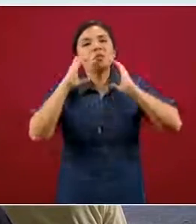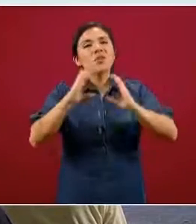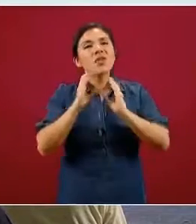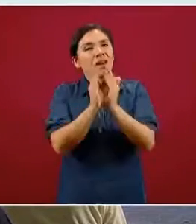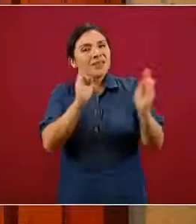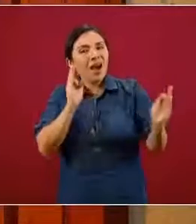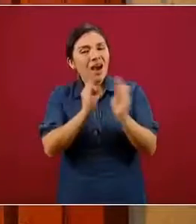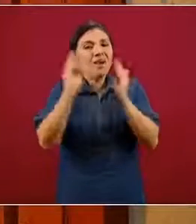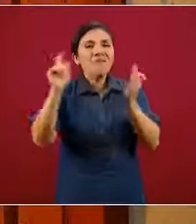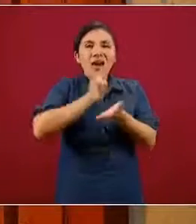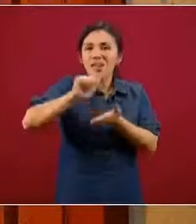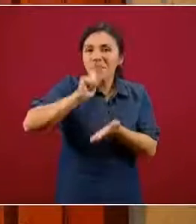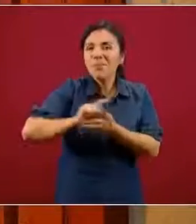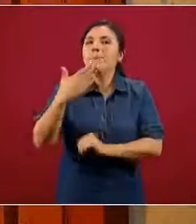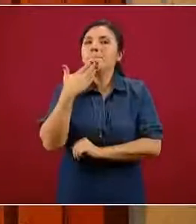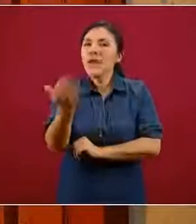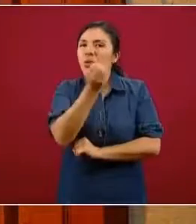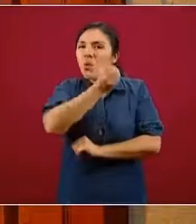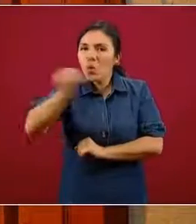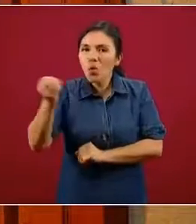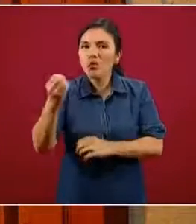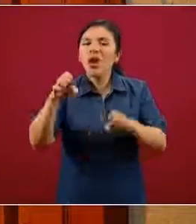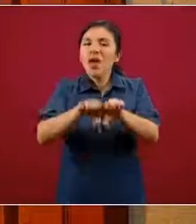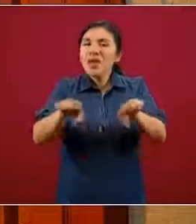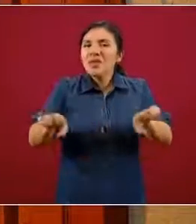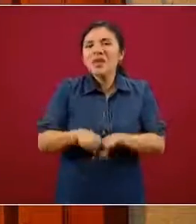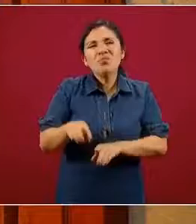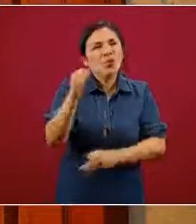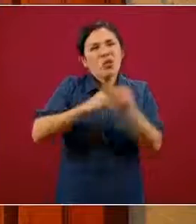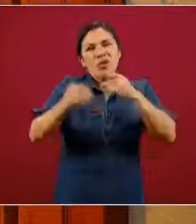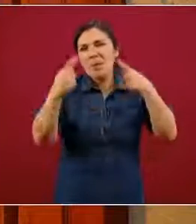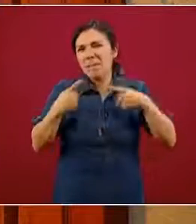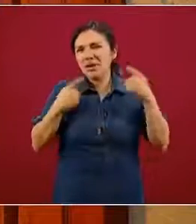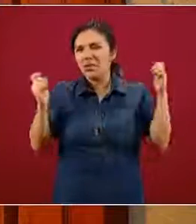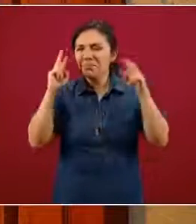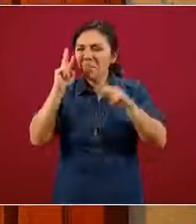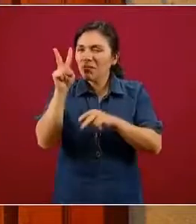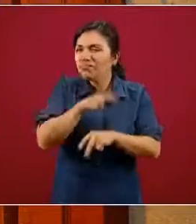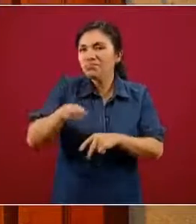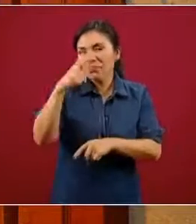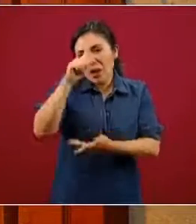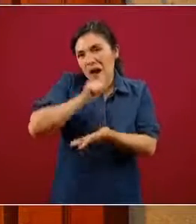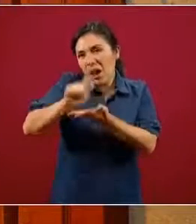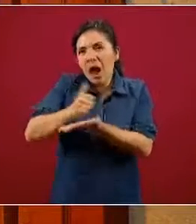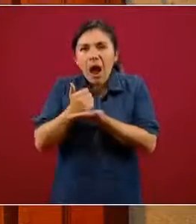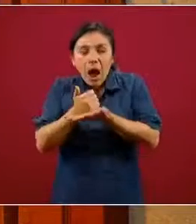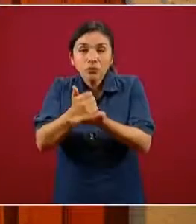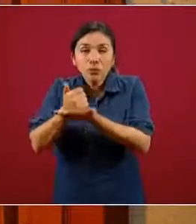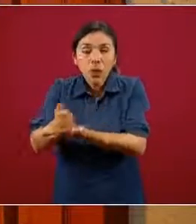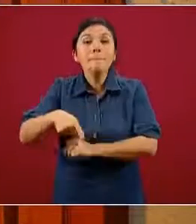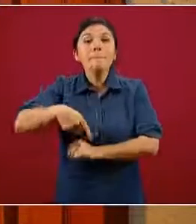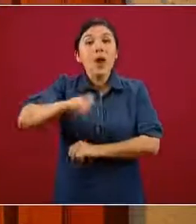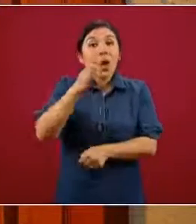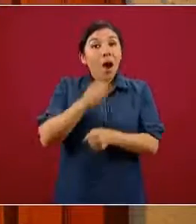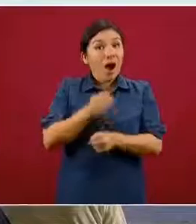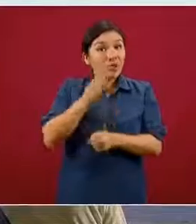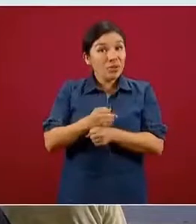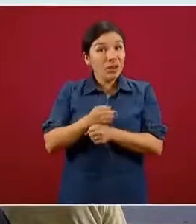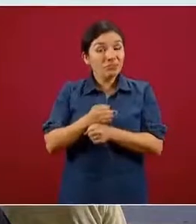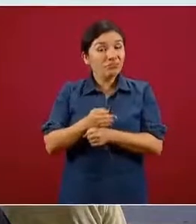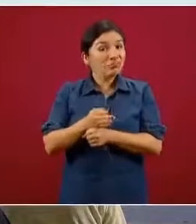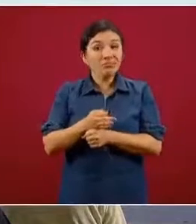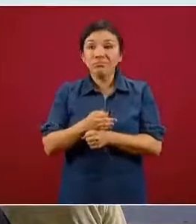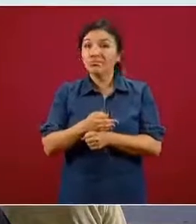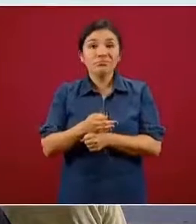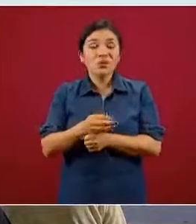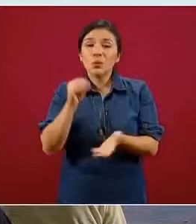deben de llevar a cabo los jugadores, el equipo técnico, las personas que asistan a los mismos al interior, pero en este momento para